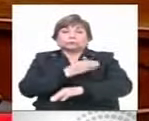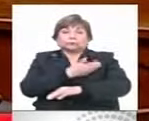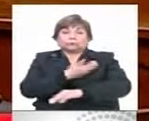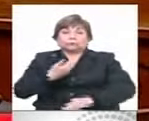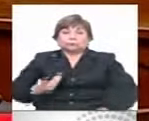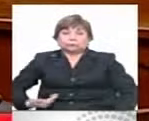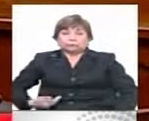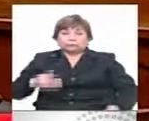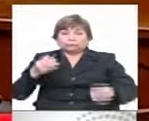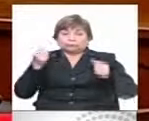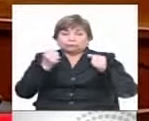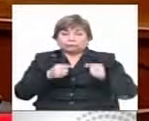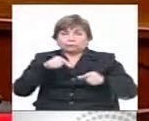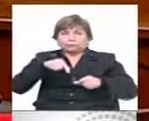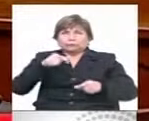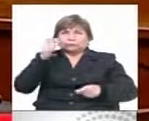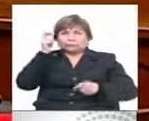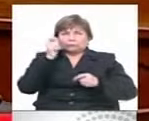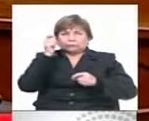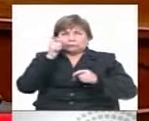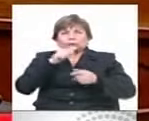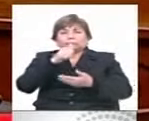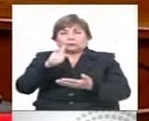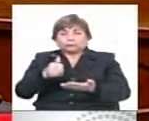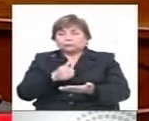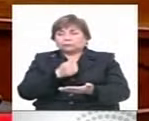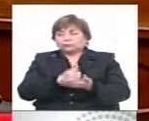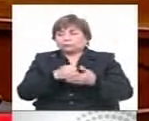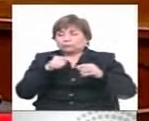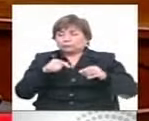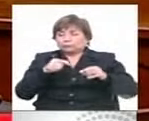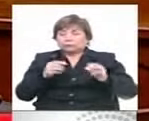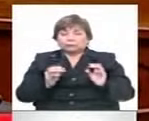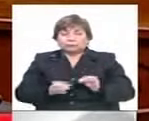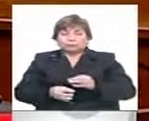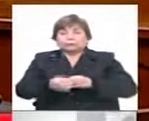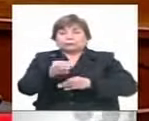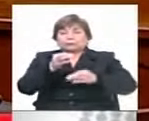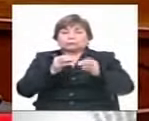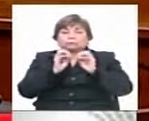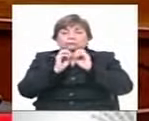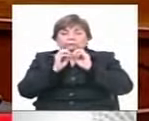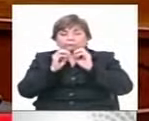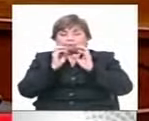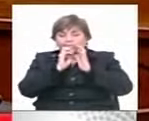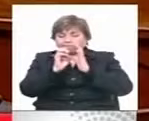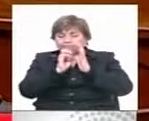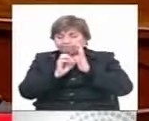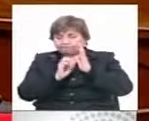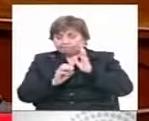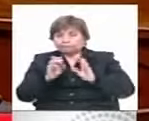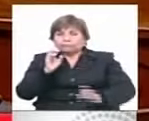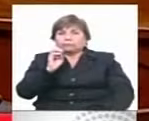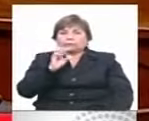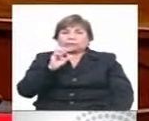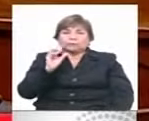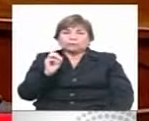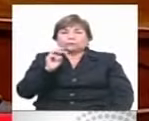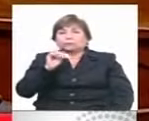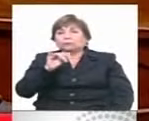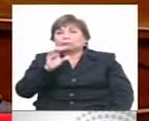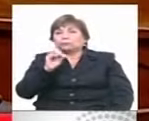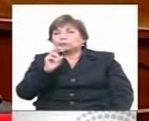recientemente instalado en el mes de agosto del presente año. Ahora corresponde reestructurar los espacios del GORE y MUNI